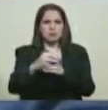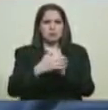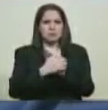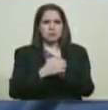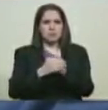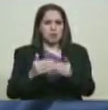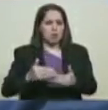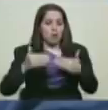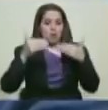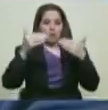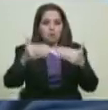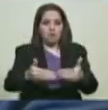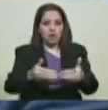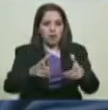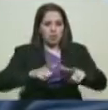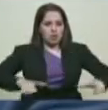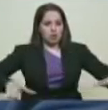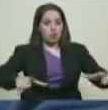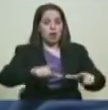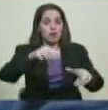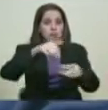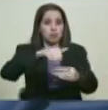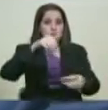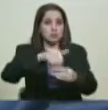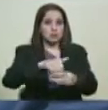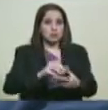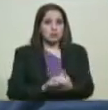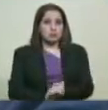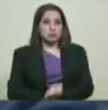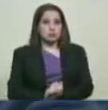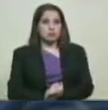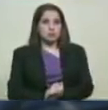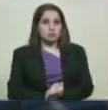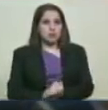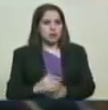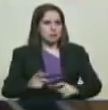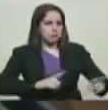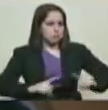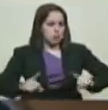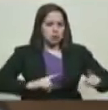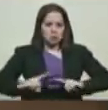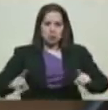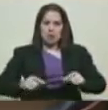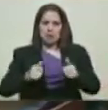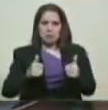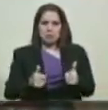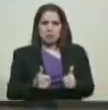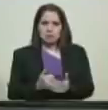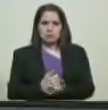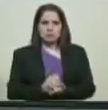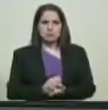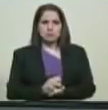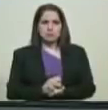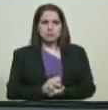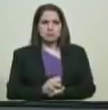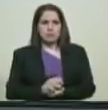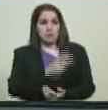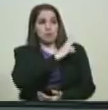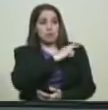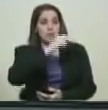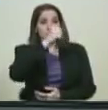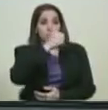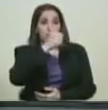fuera de los centros electorales, para que haya coordinación de los jefes